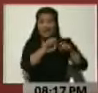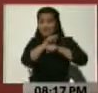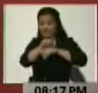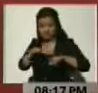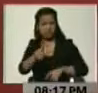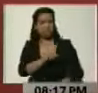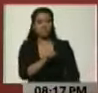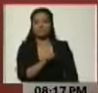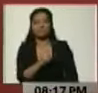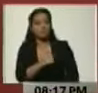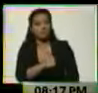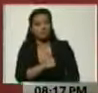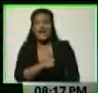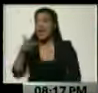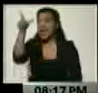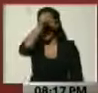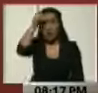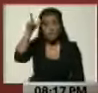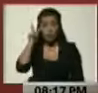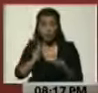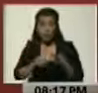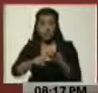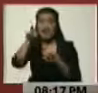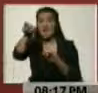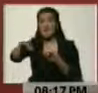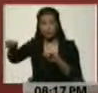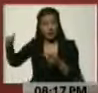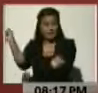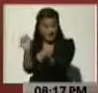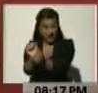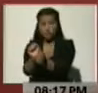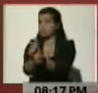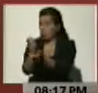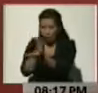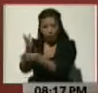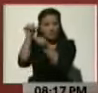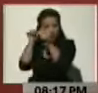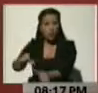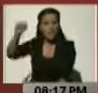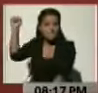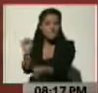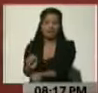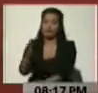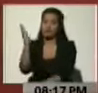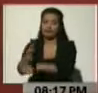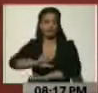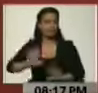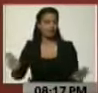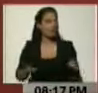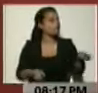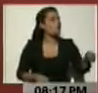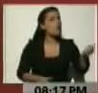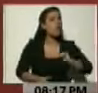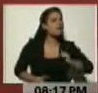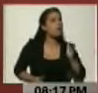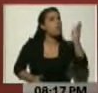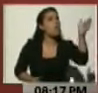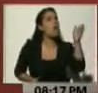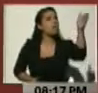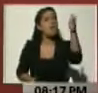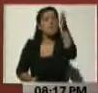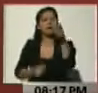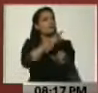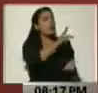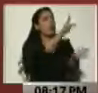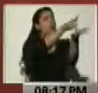vigencia. Y Leopoldo López y todos los asesinos presos están y presos seguirán. Pueden ir donde ustedes quieran. Donde